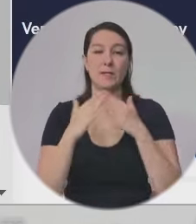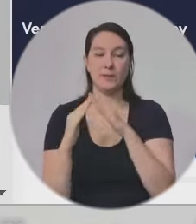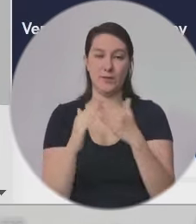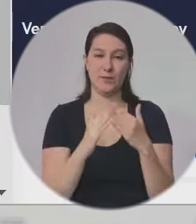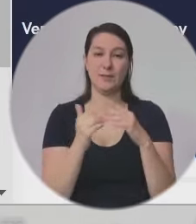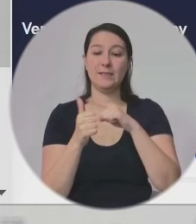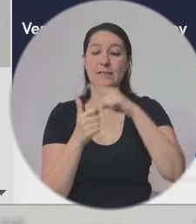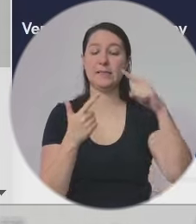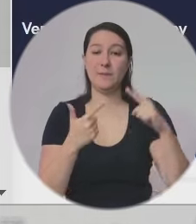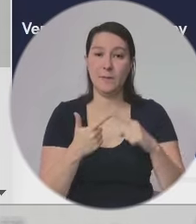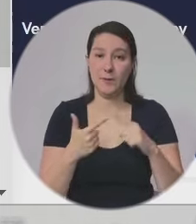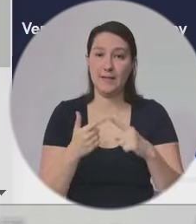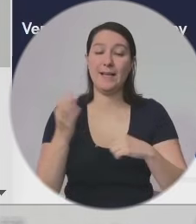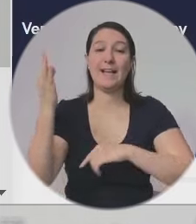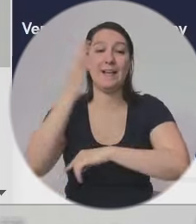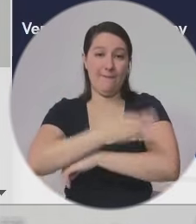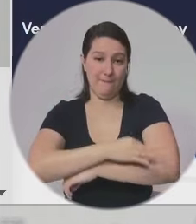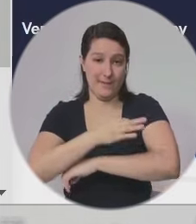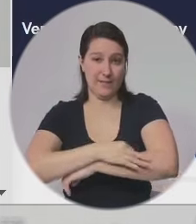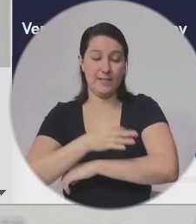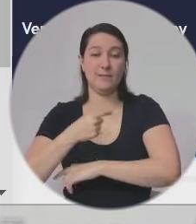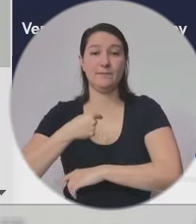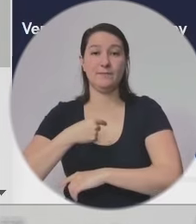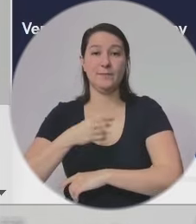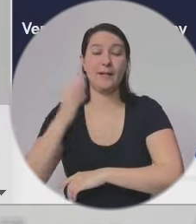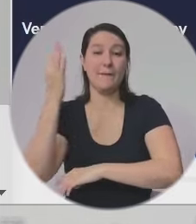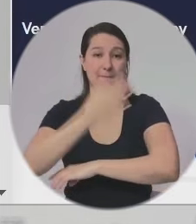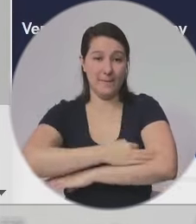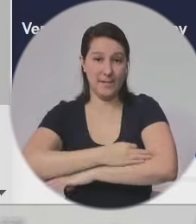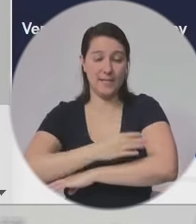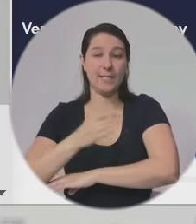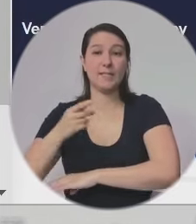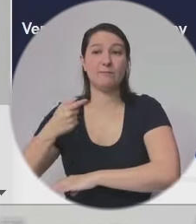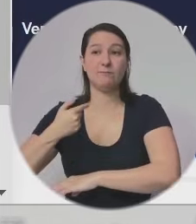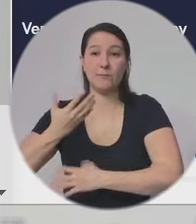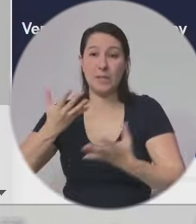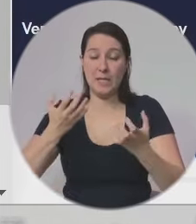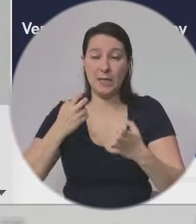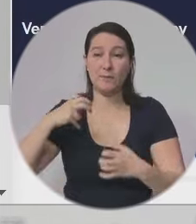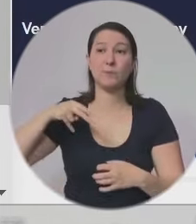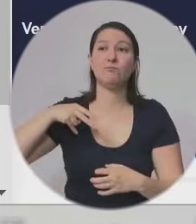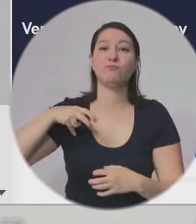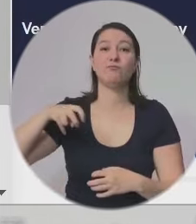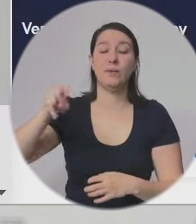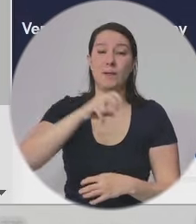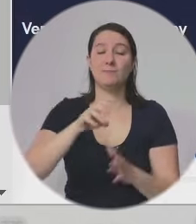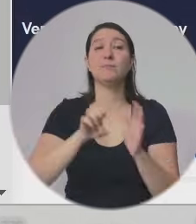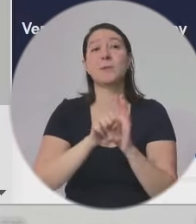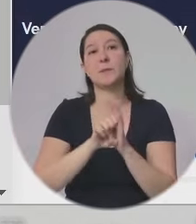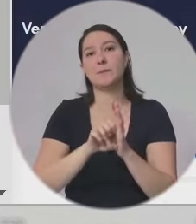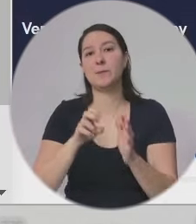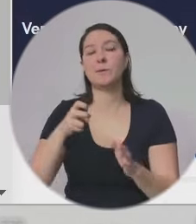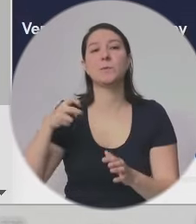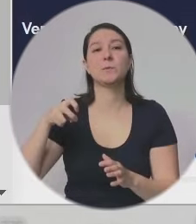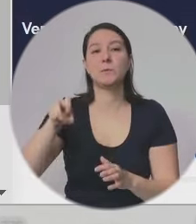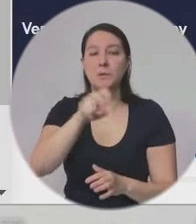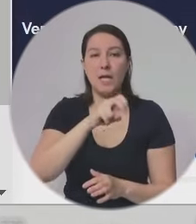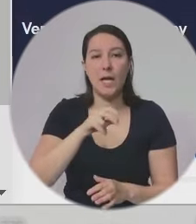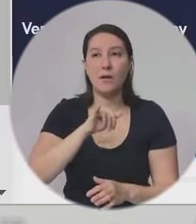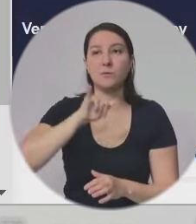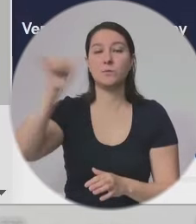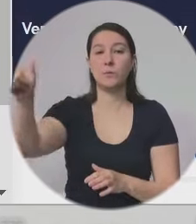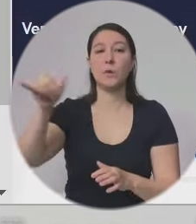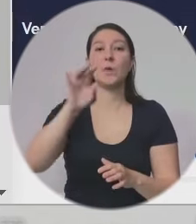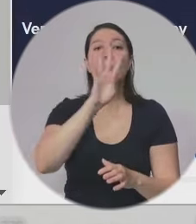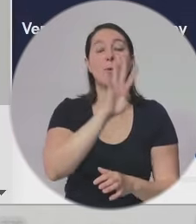viajar Esto va a ser igual en la gran mayoría de buscadores y por ejemplo vamos a poner que queremos viajar del 4 de Febrero al 7 de